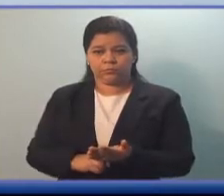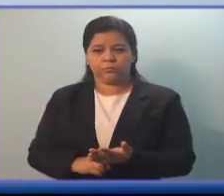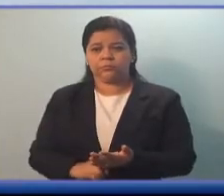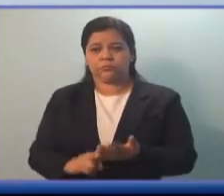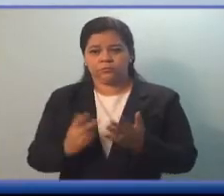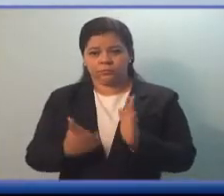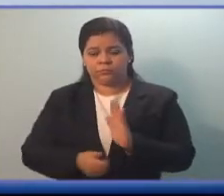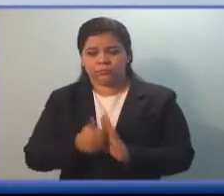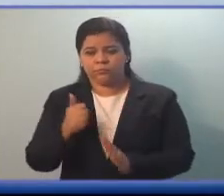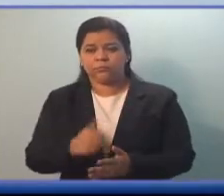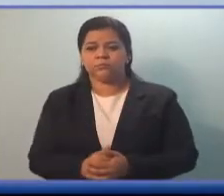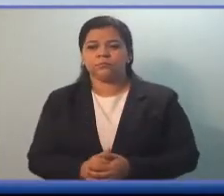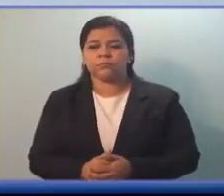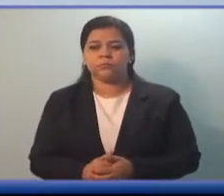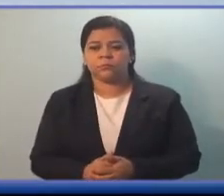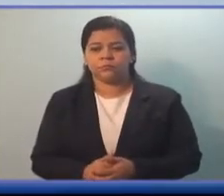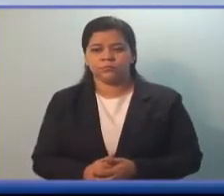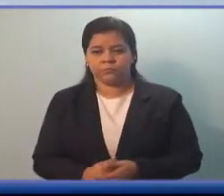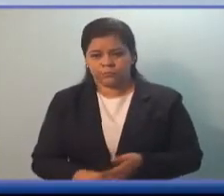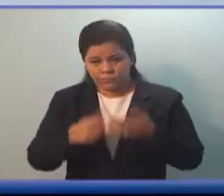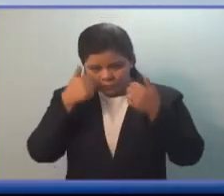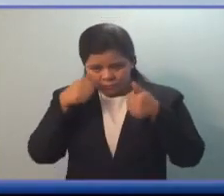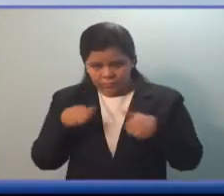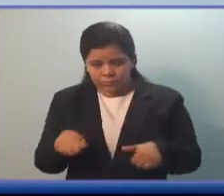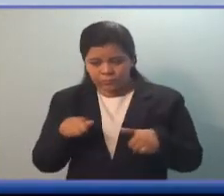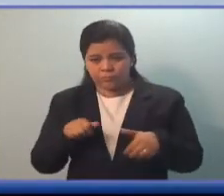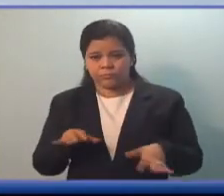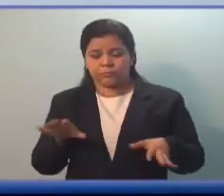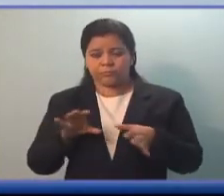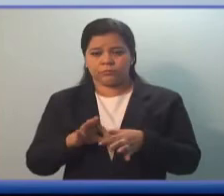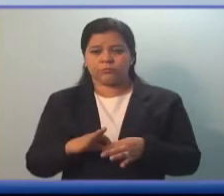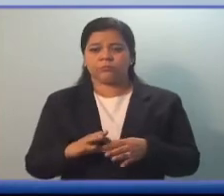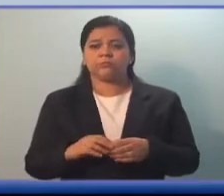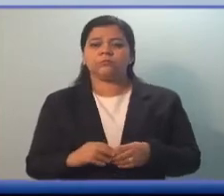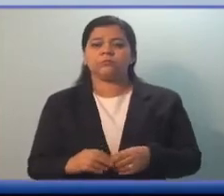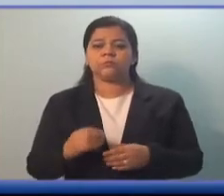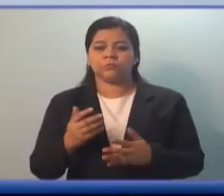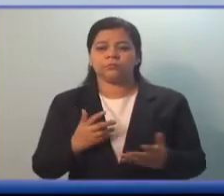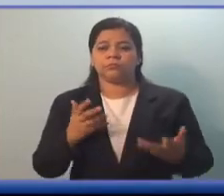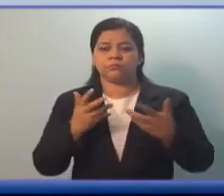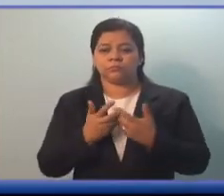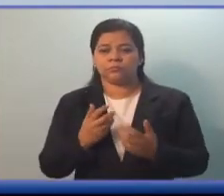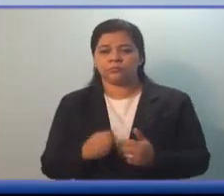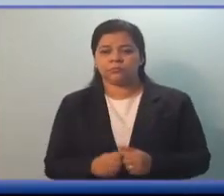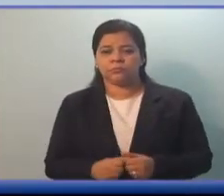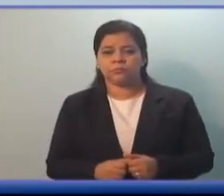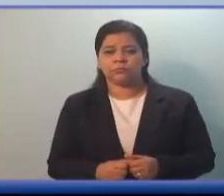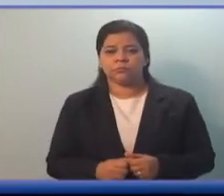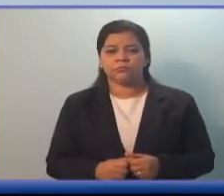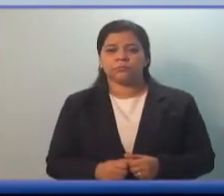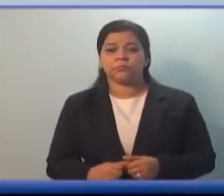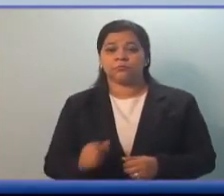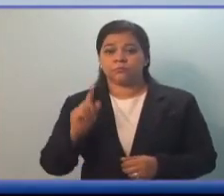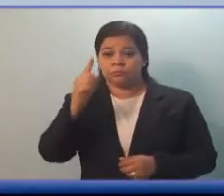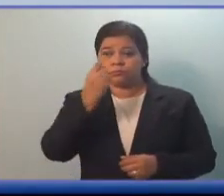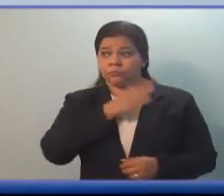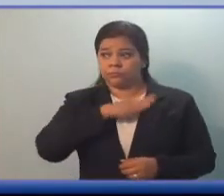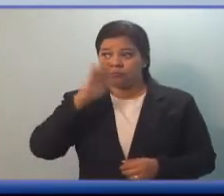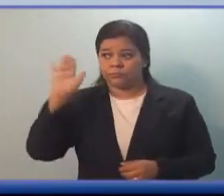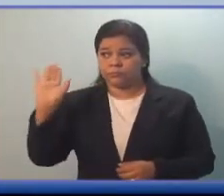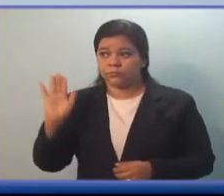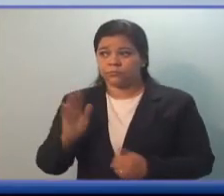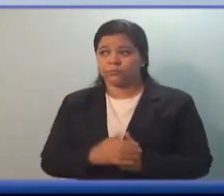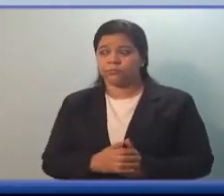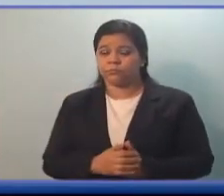compromisos. Cualquier tratado internacional suscrito y ratificado, los Estados asumen compromisos. El primer compromiso es